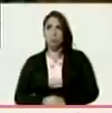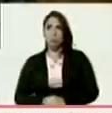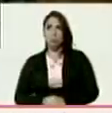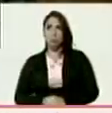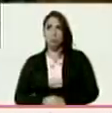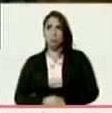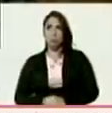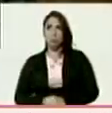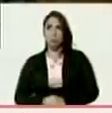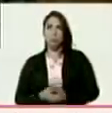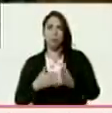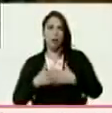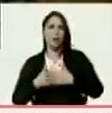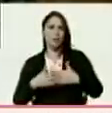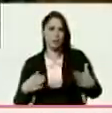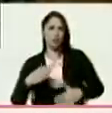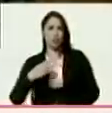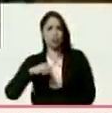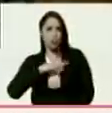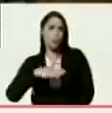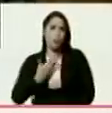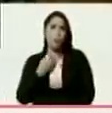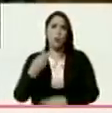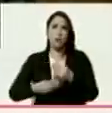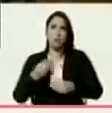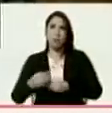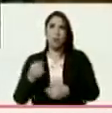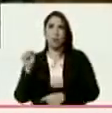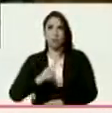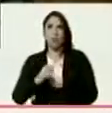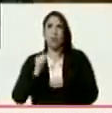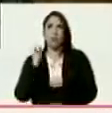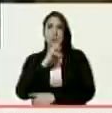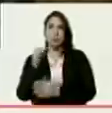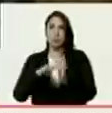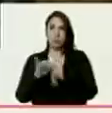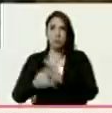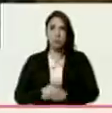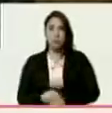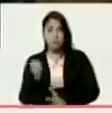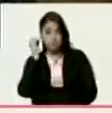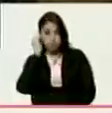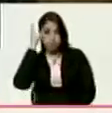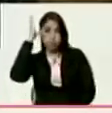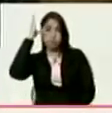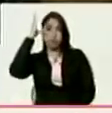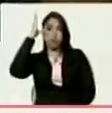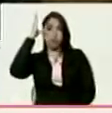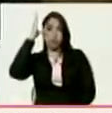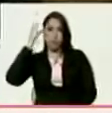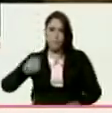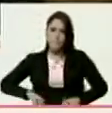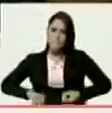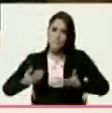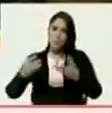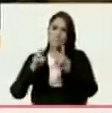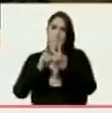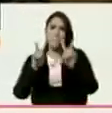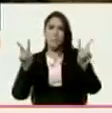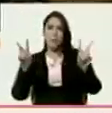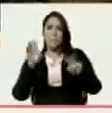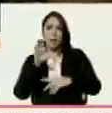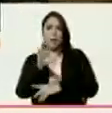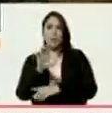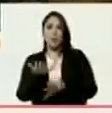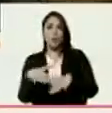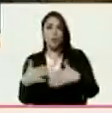se lo garantizo que podemos hacer muchísimo. La Asamblea Nacional Constituyente fue capaz de traer la paz a este país cuando este